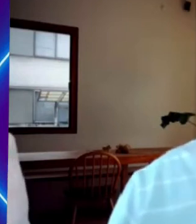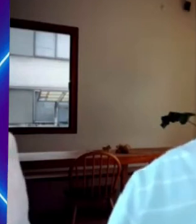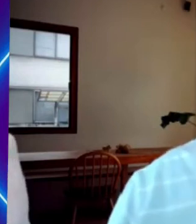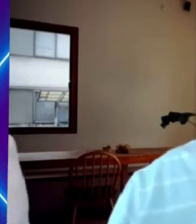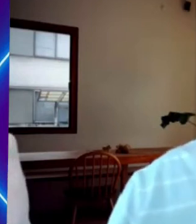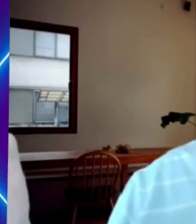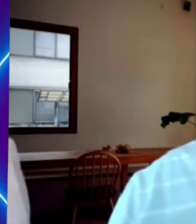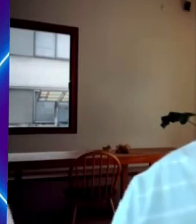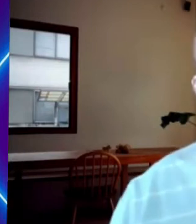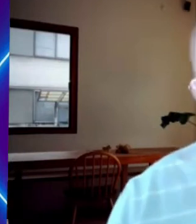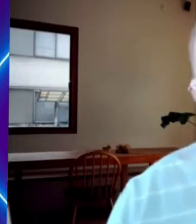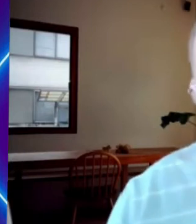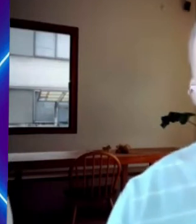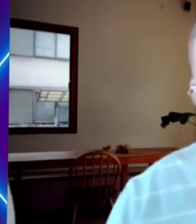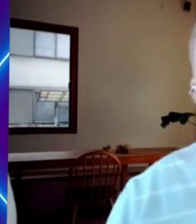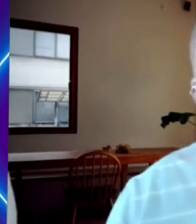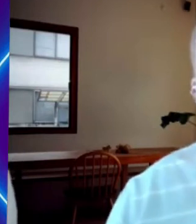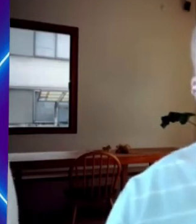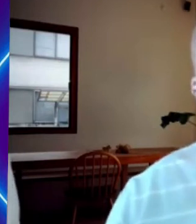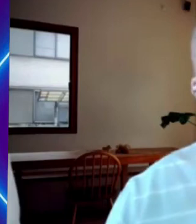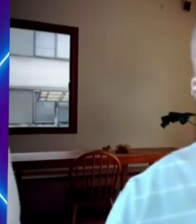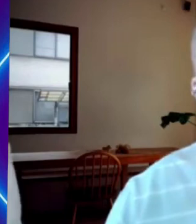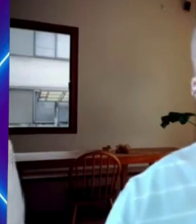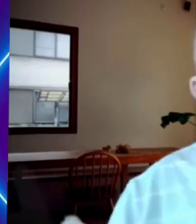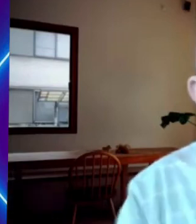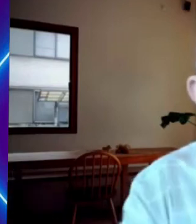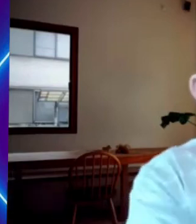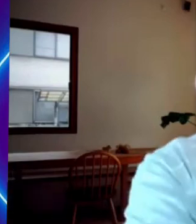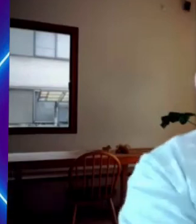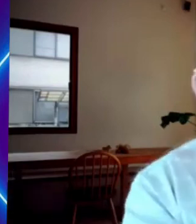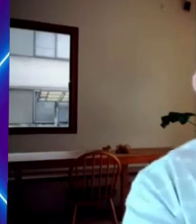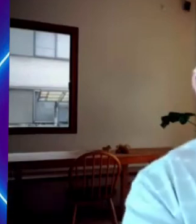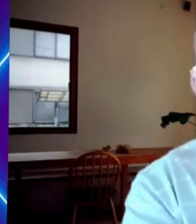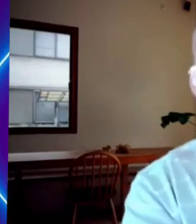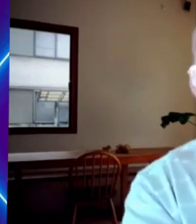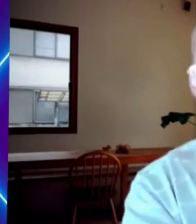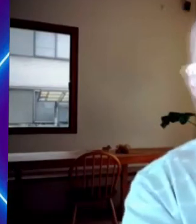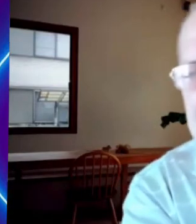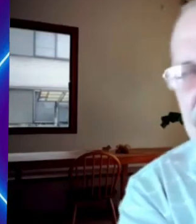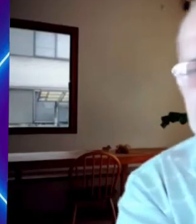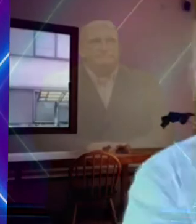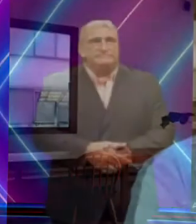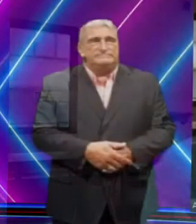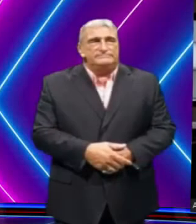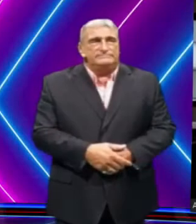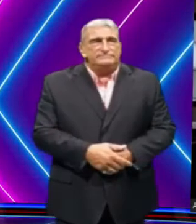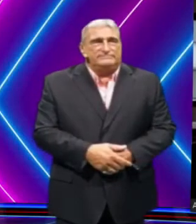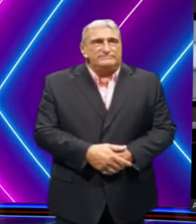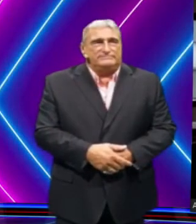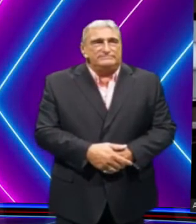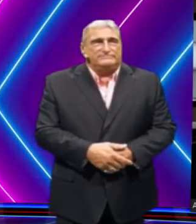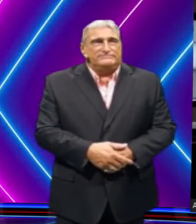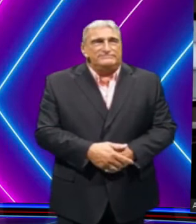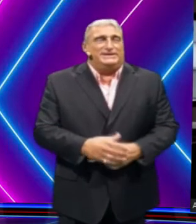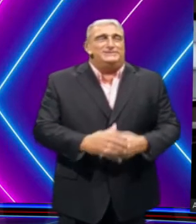Creo que no. No, no, no queda en duda. ¿Verdad? No, no. ¿Me deja que vaya a cortar ese teléfono o lo dejo ahí nomás